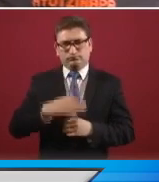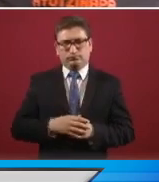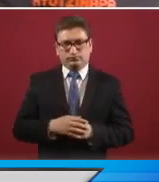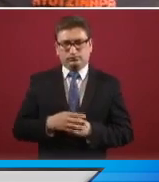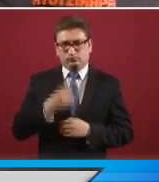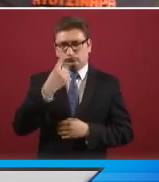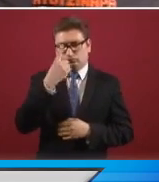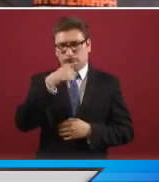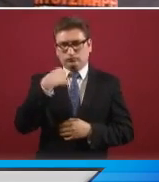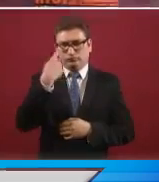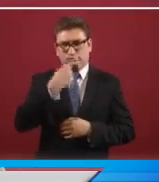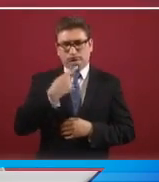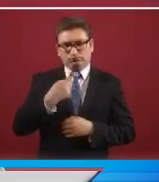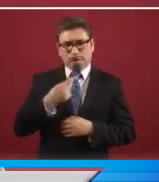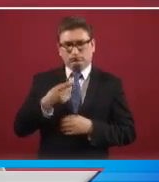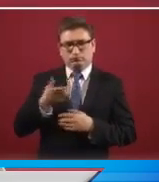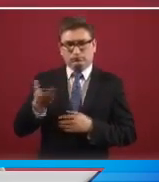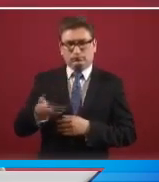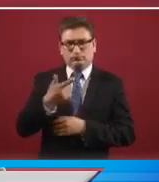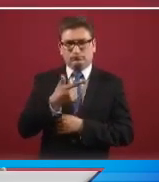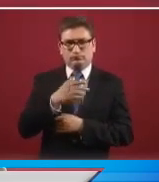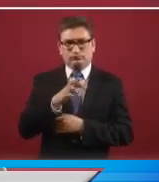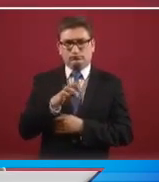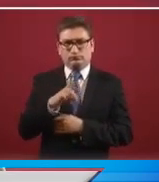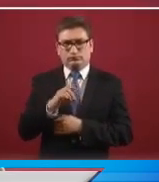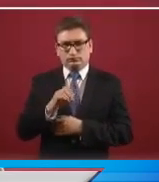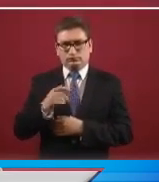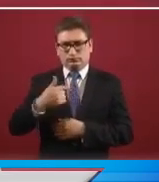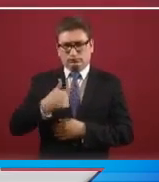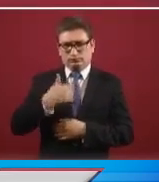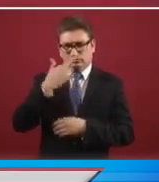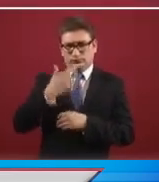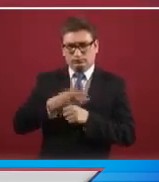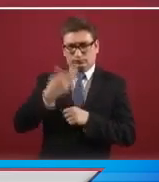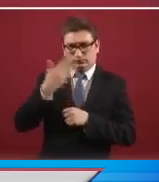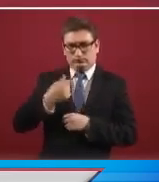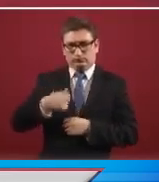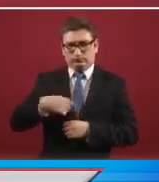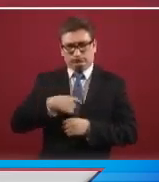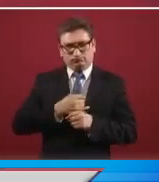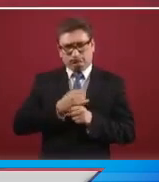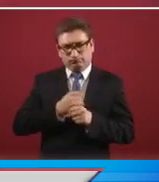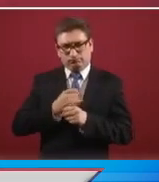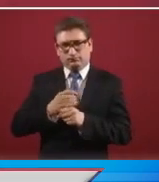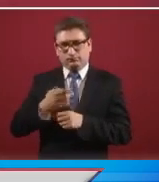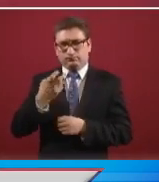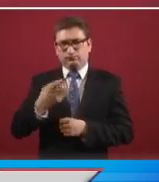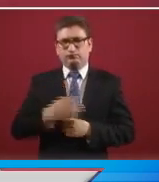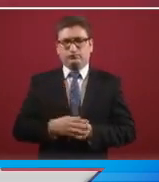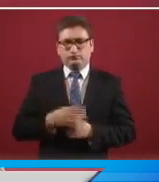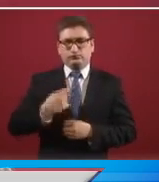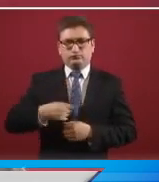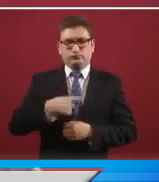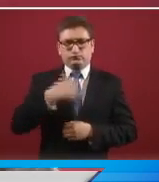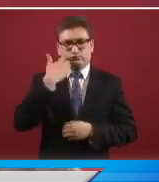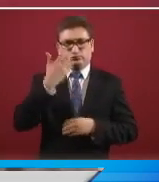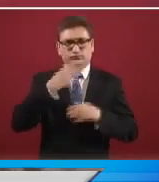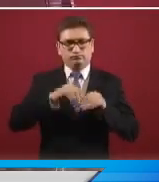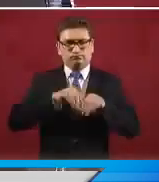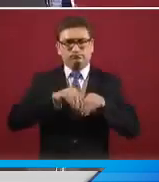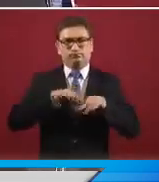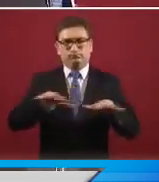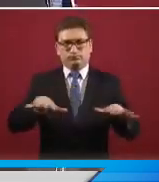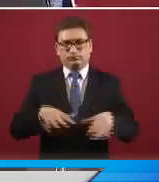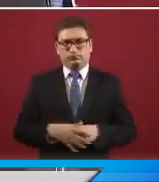gobierno federal han desistido de los amparos interpuestos por la administración pasada con la finalidad de eliminar cualquier limitante para la investigación del